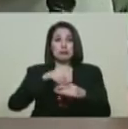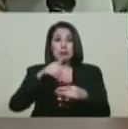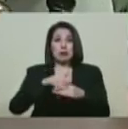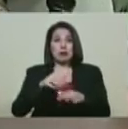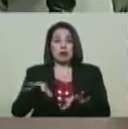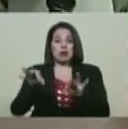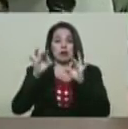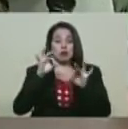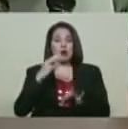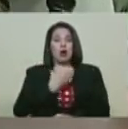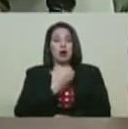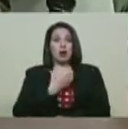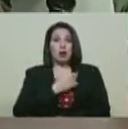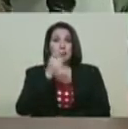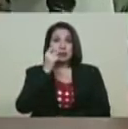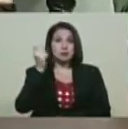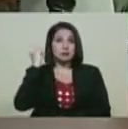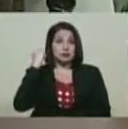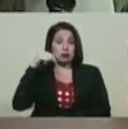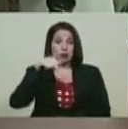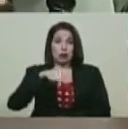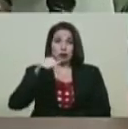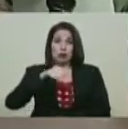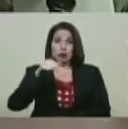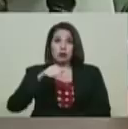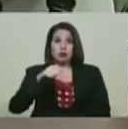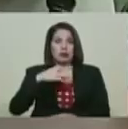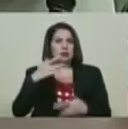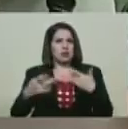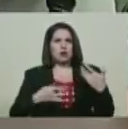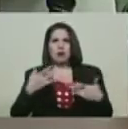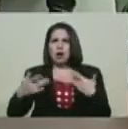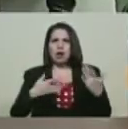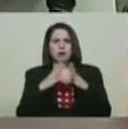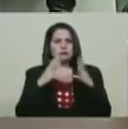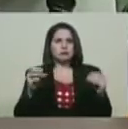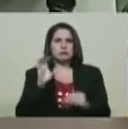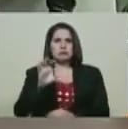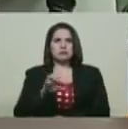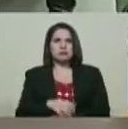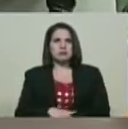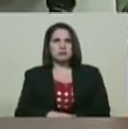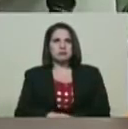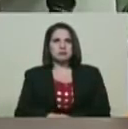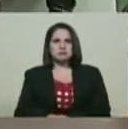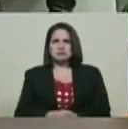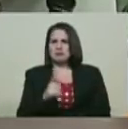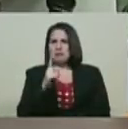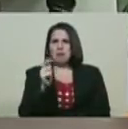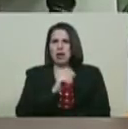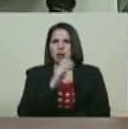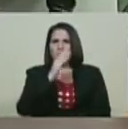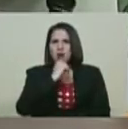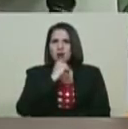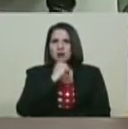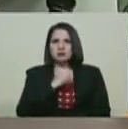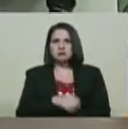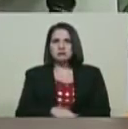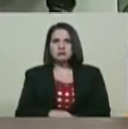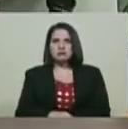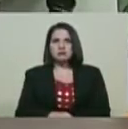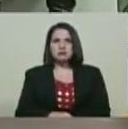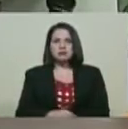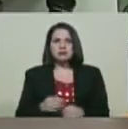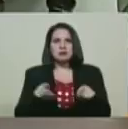alcaldesas que hoy están, bueno, activados en todo el país. Ni un mes han cumplido. Están en la luna de